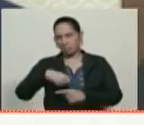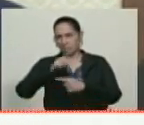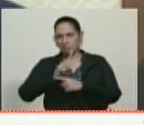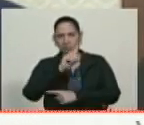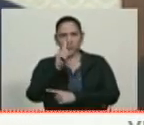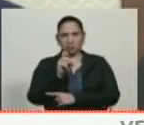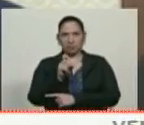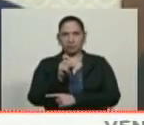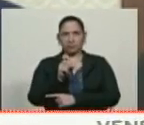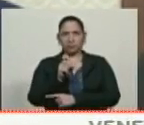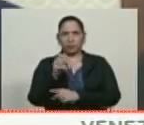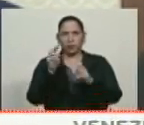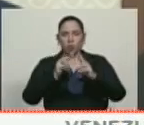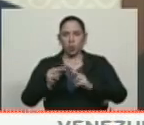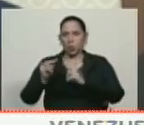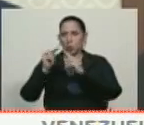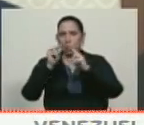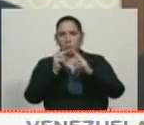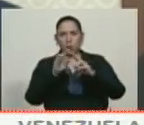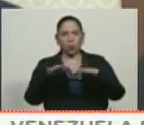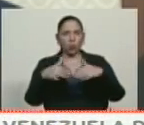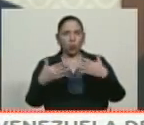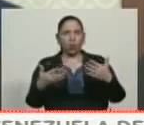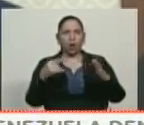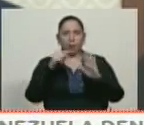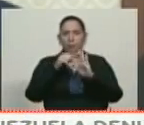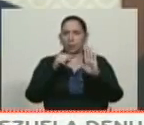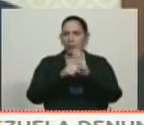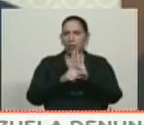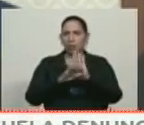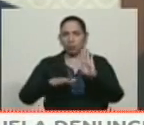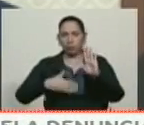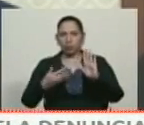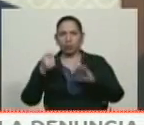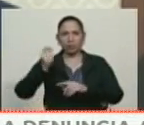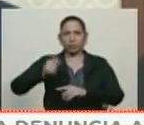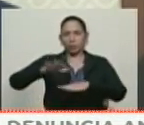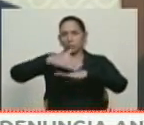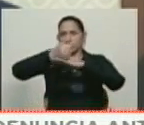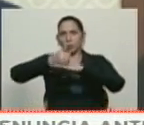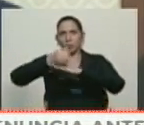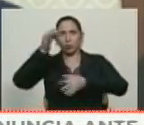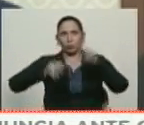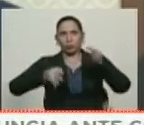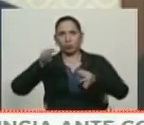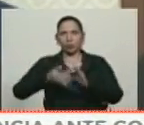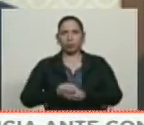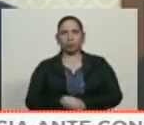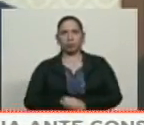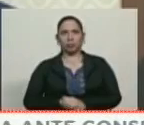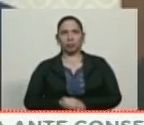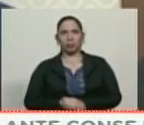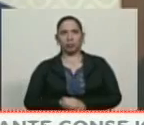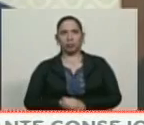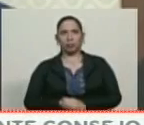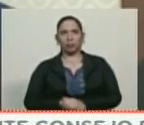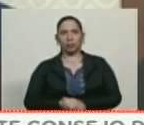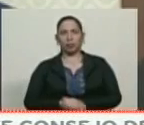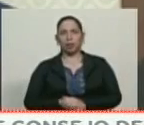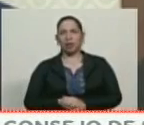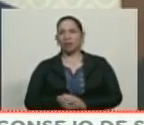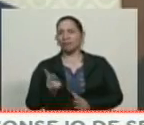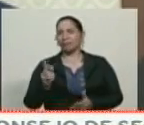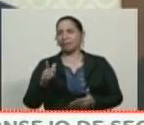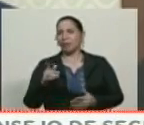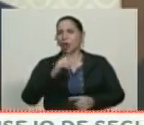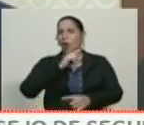es conocer qué medidas podría tomar el Tribunal Supremo de Justicia con Juan Guaidó a regresar